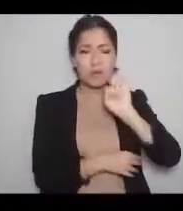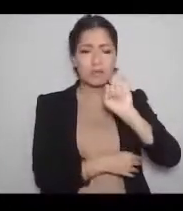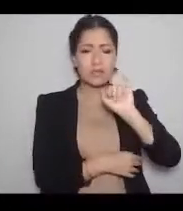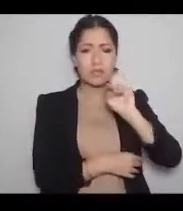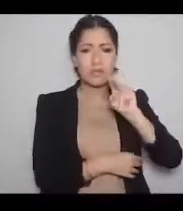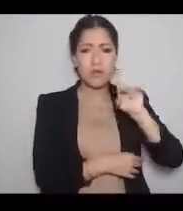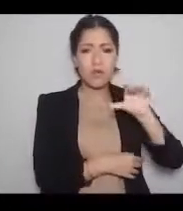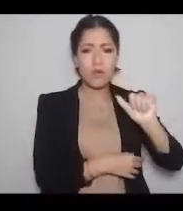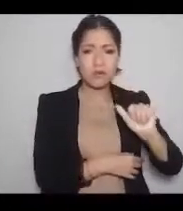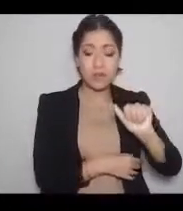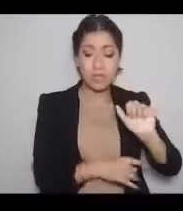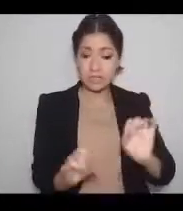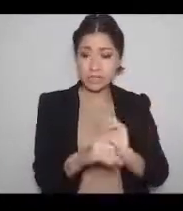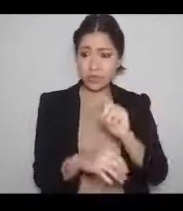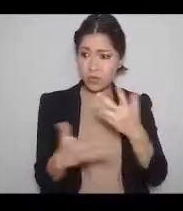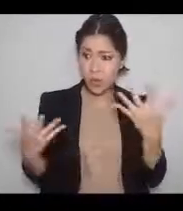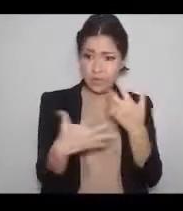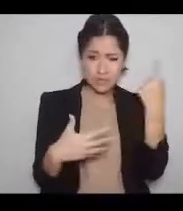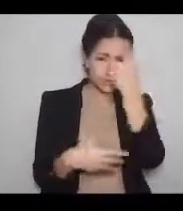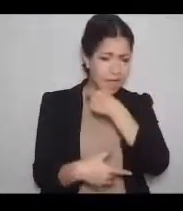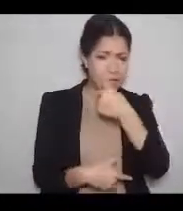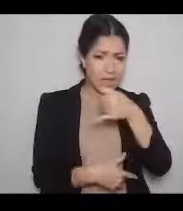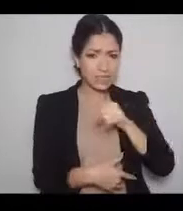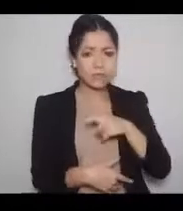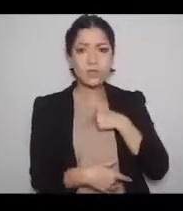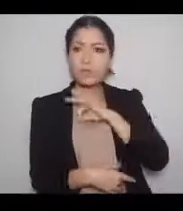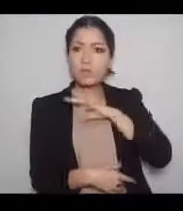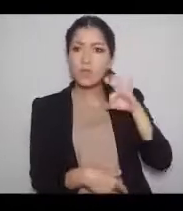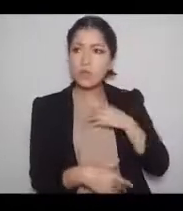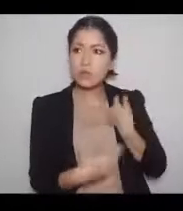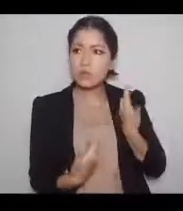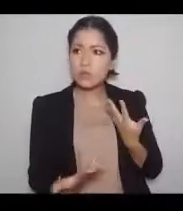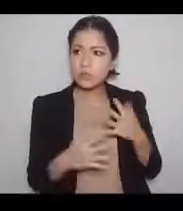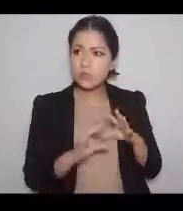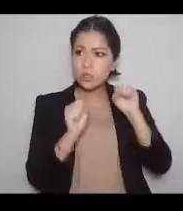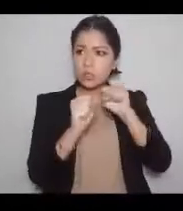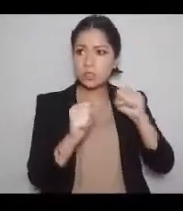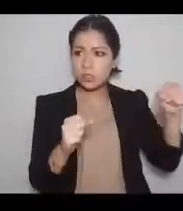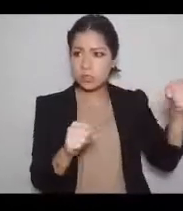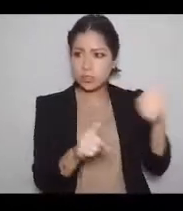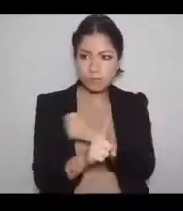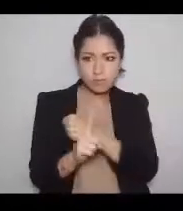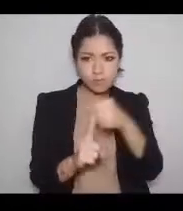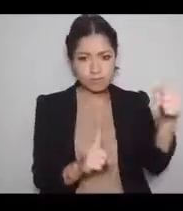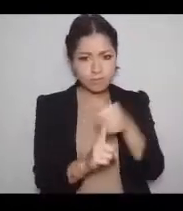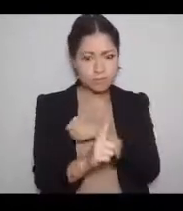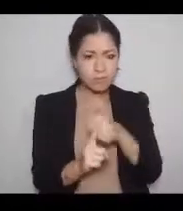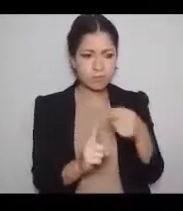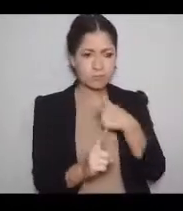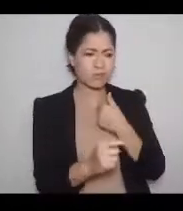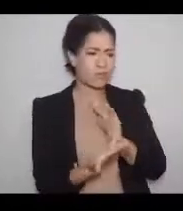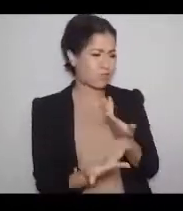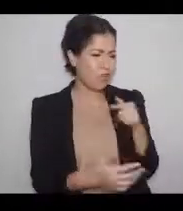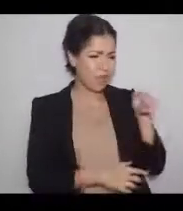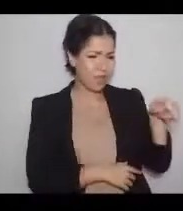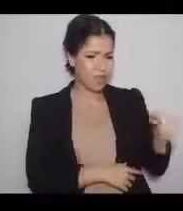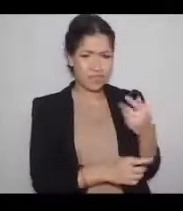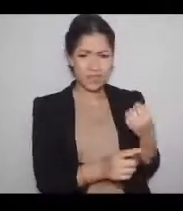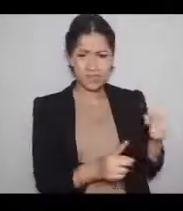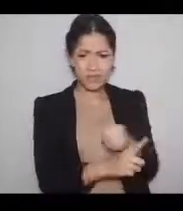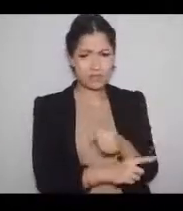Si haces ese gesto, te puedo partir la madre en la escena. No te voy a pegar, podría ser mi papá. Te digo una